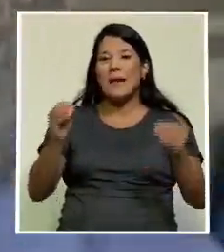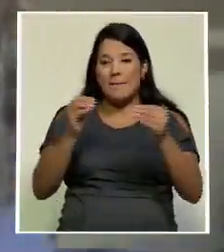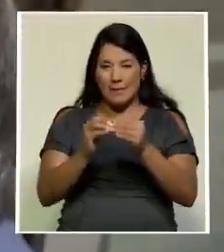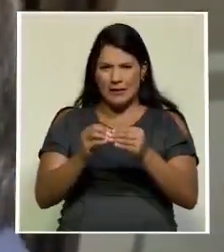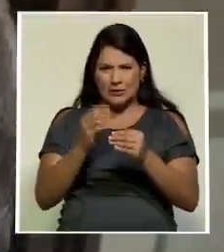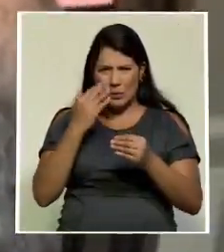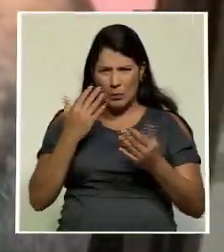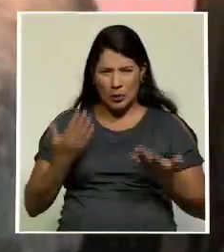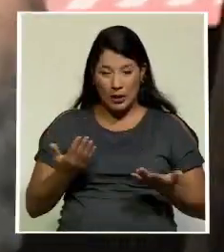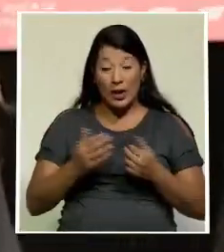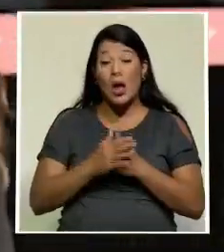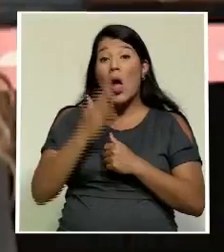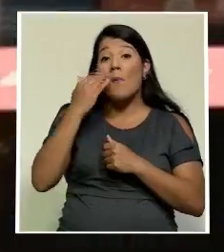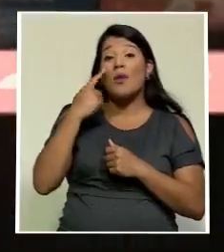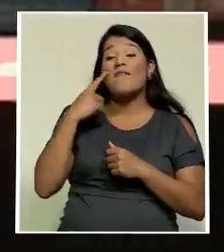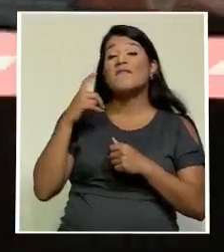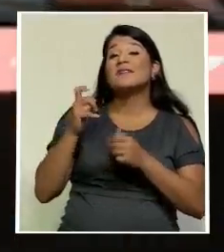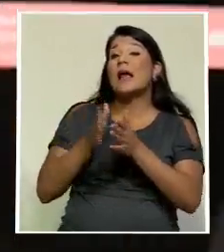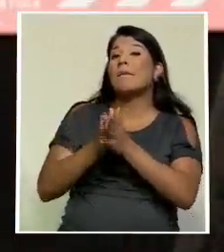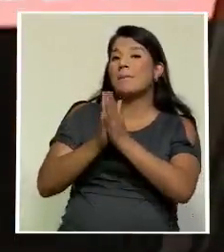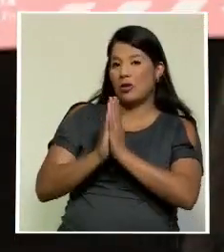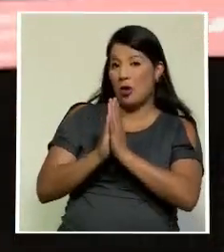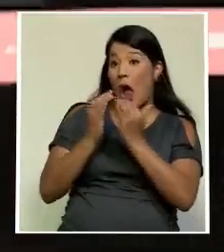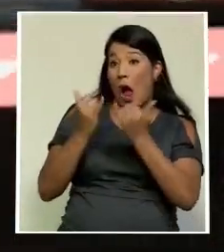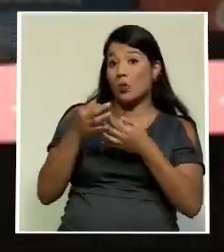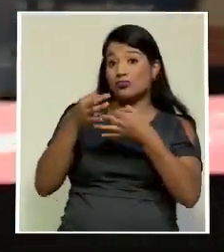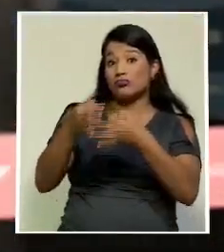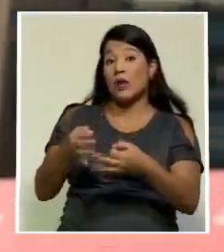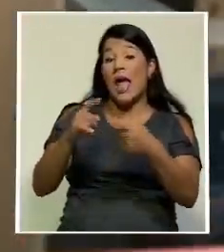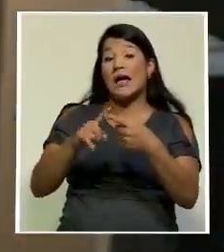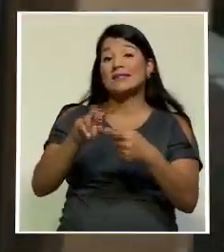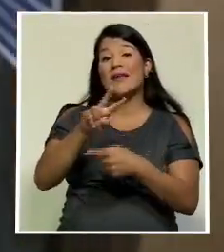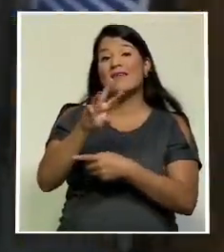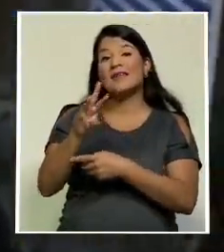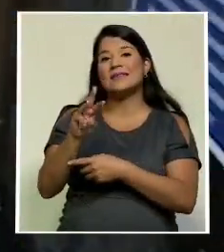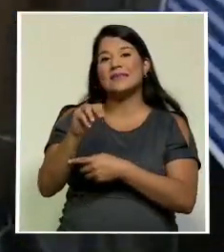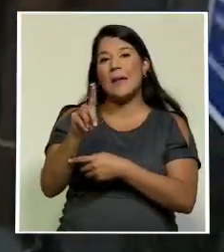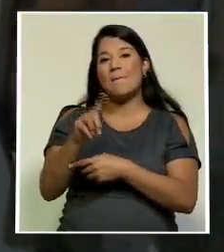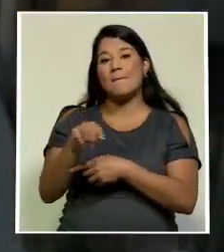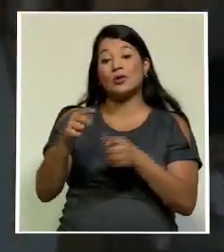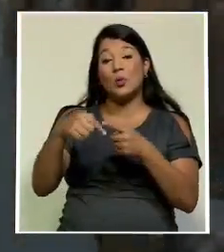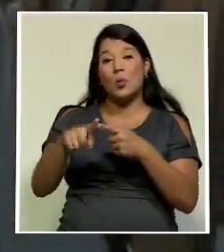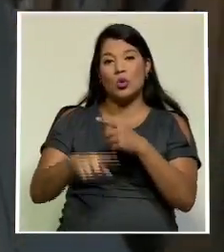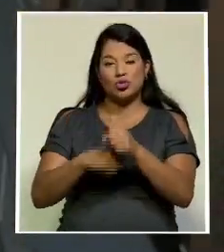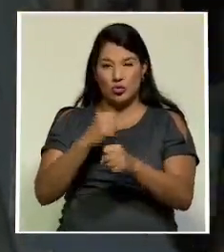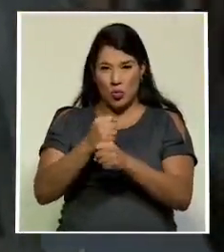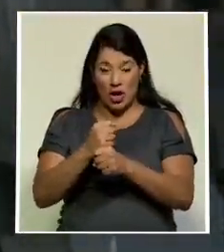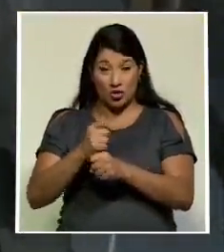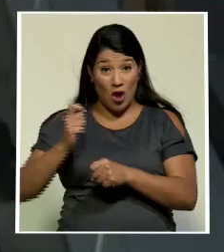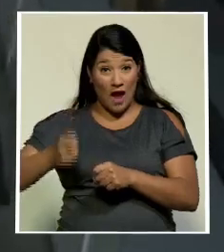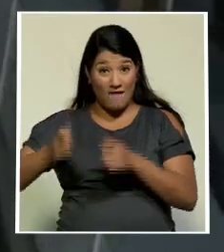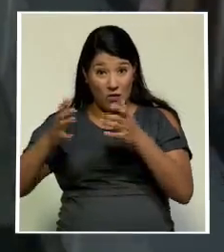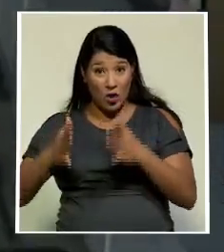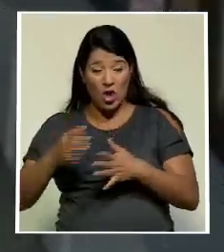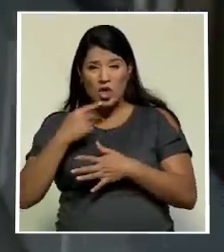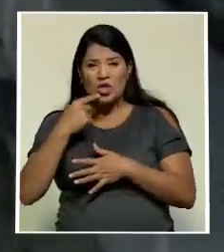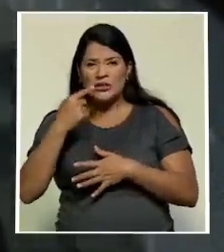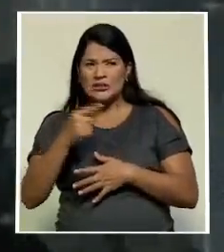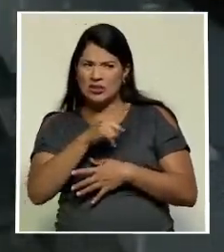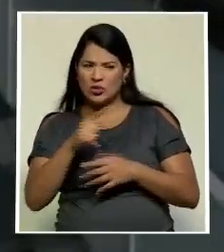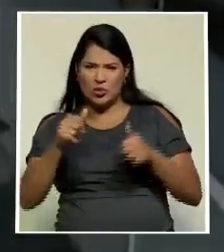dio a solicitud de la Fiscalía y se extenderá hasta el 26 de marzo del próximo año. Los abogados de los imputados informaron que apelarán la